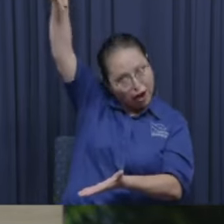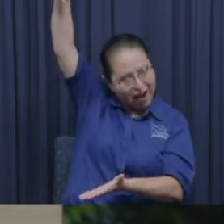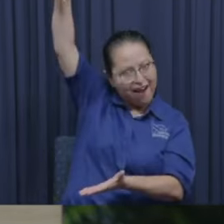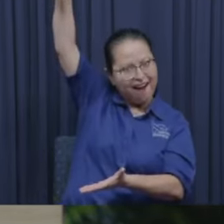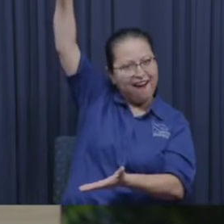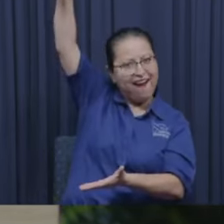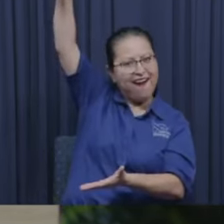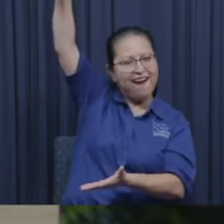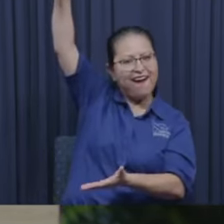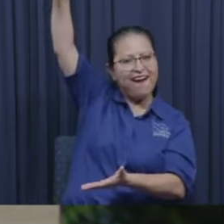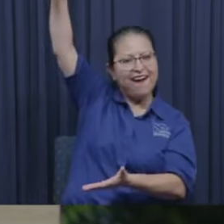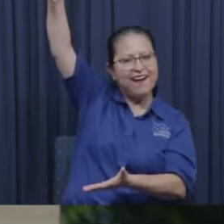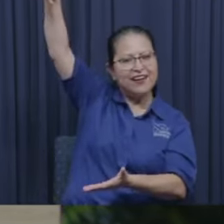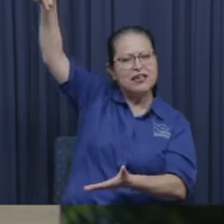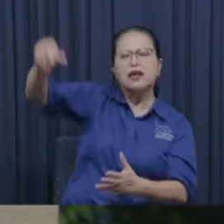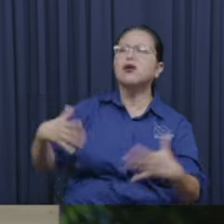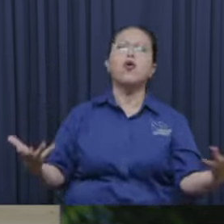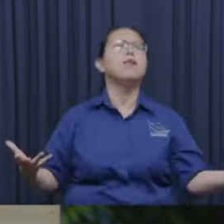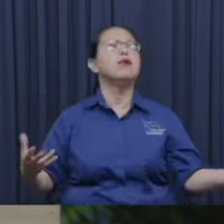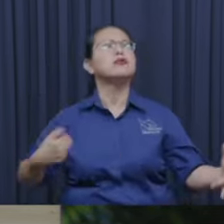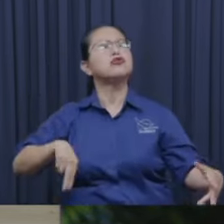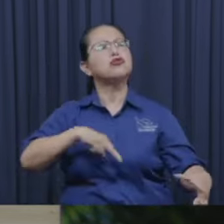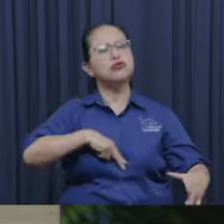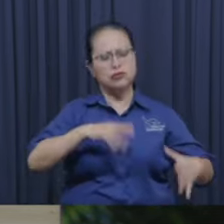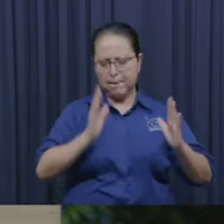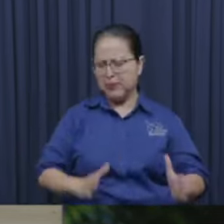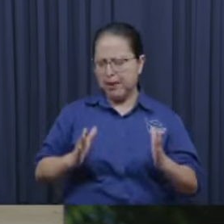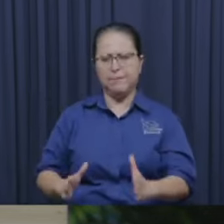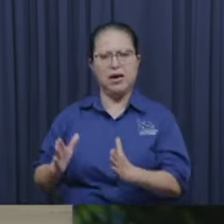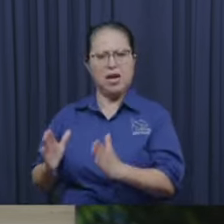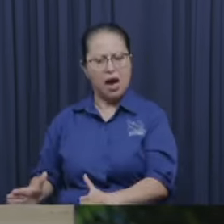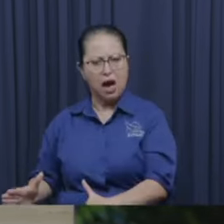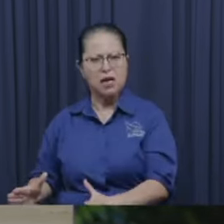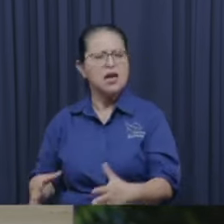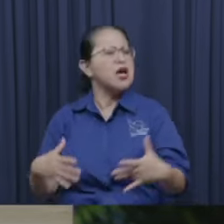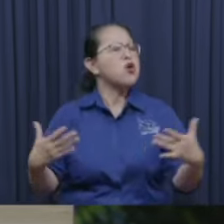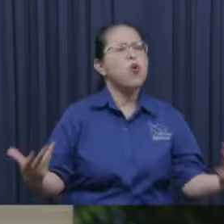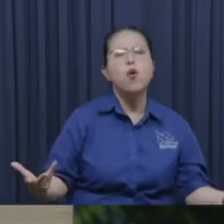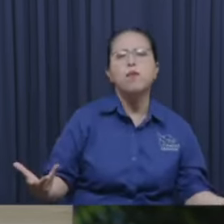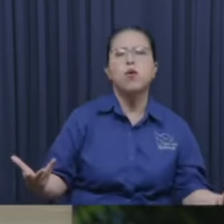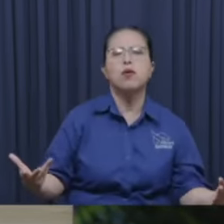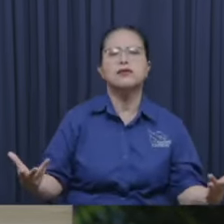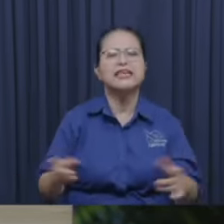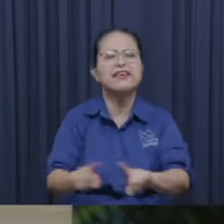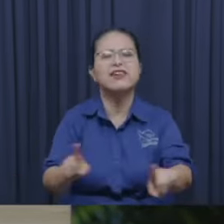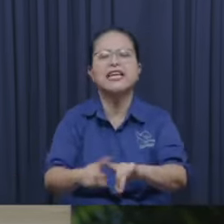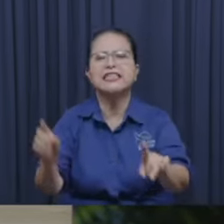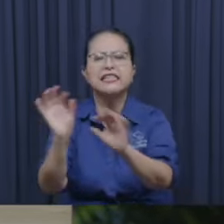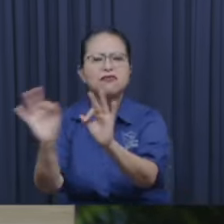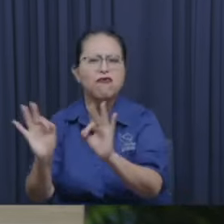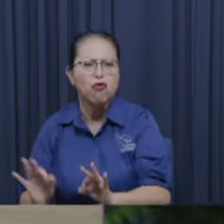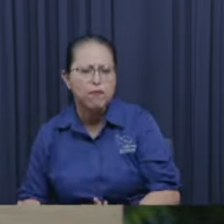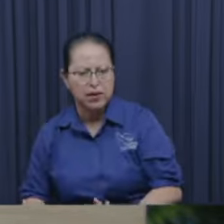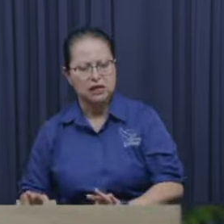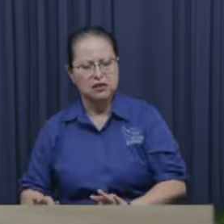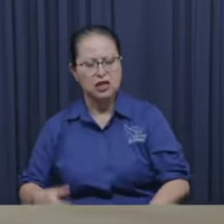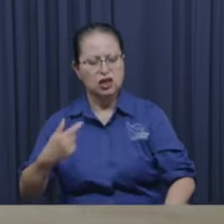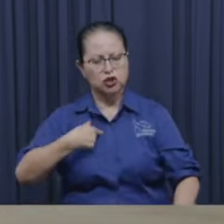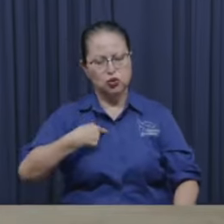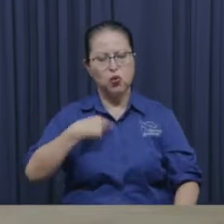vamos y cómo hacemos nos tenemos que preparar y cómo hacemos para preparar de muchas formas Pero yo